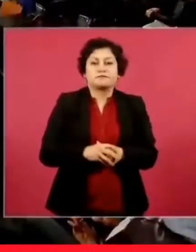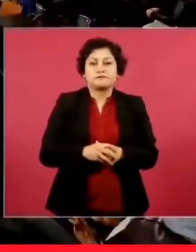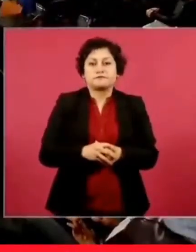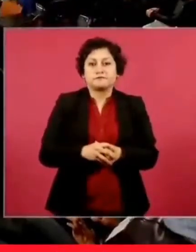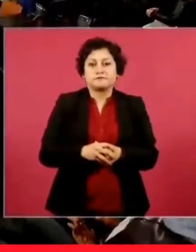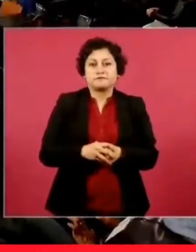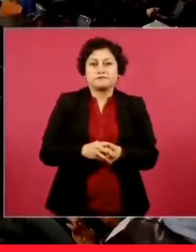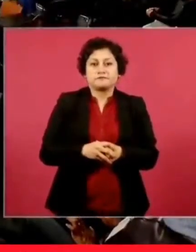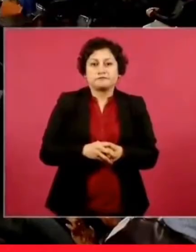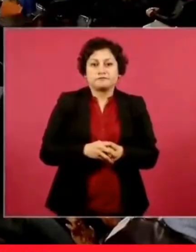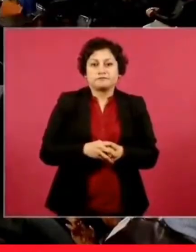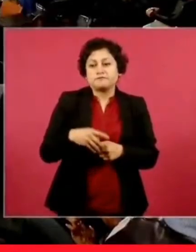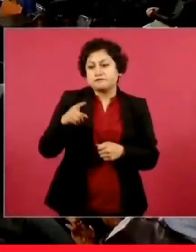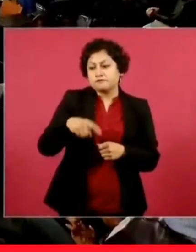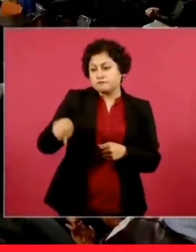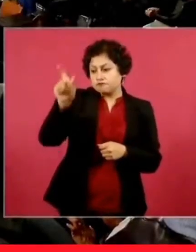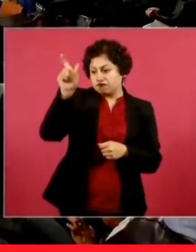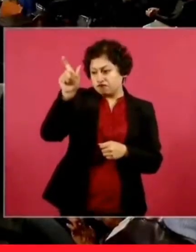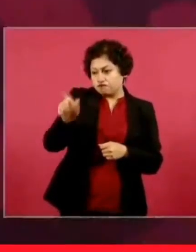no van a cambiar.